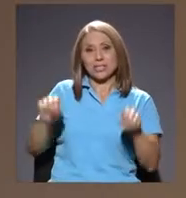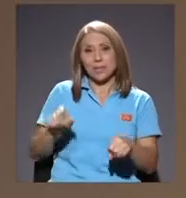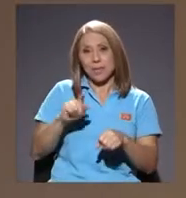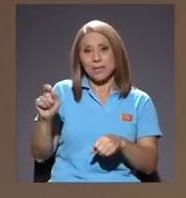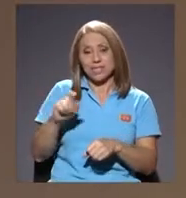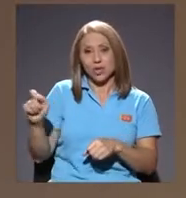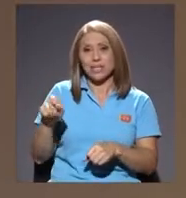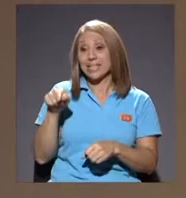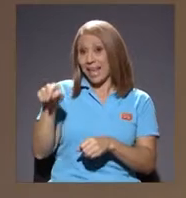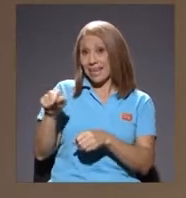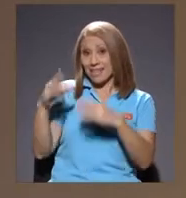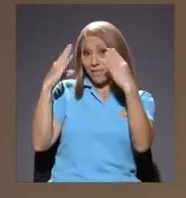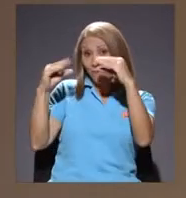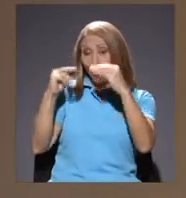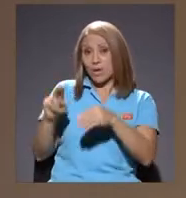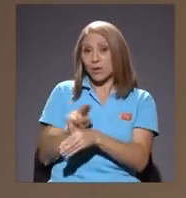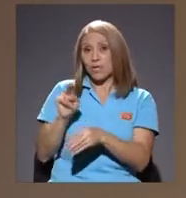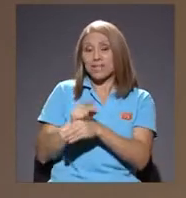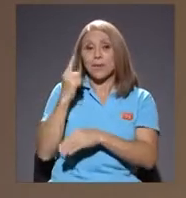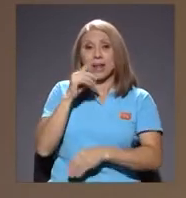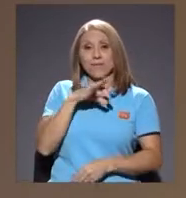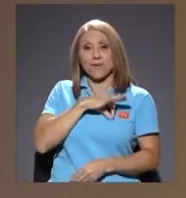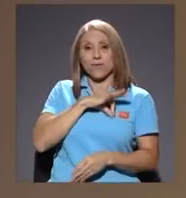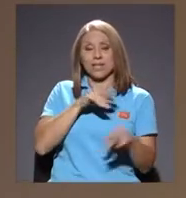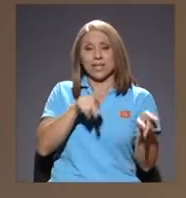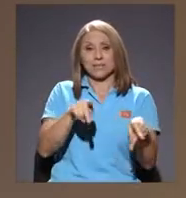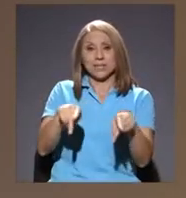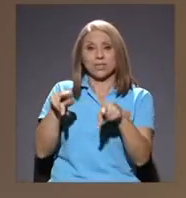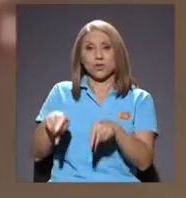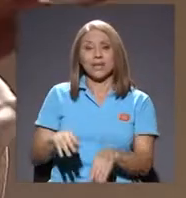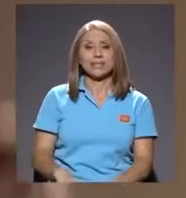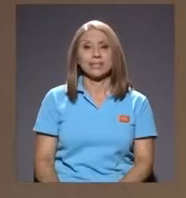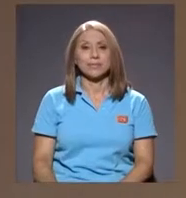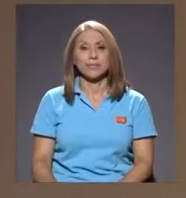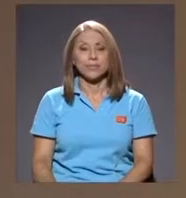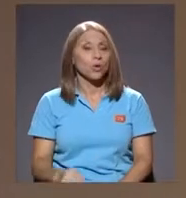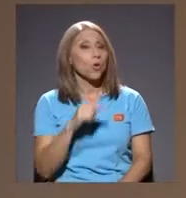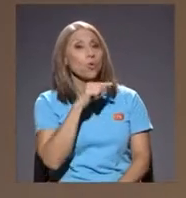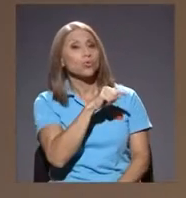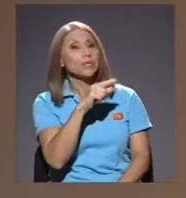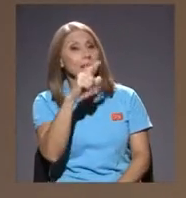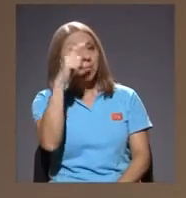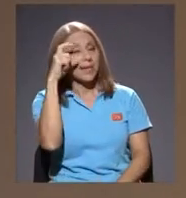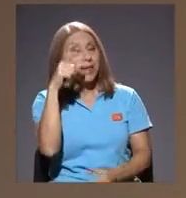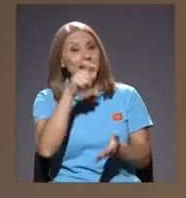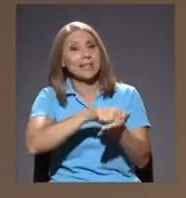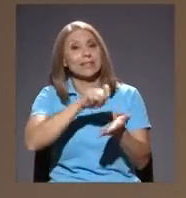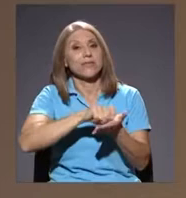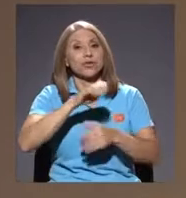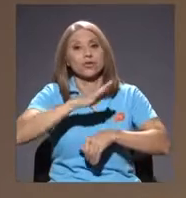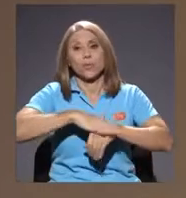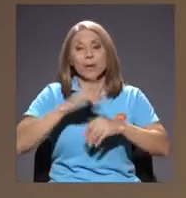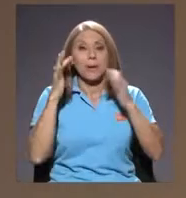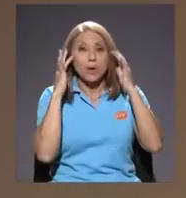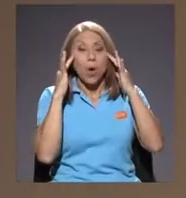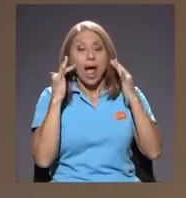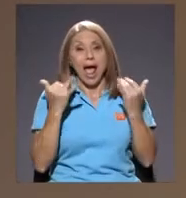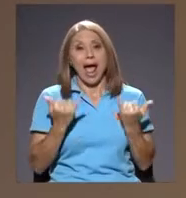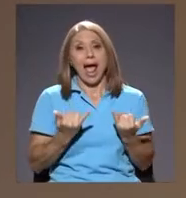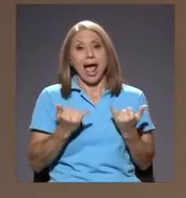se escribió sobre algunas preocupaciones que tiene en la circunstancia actual si